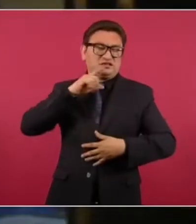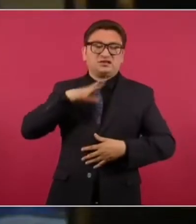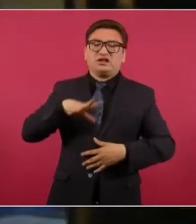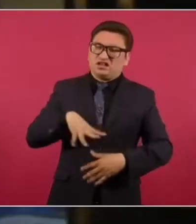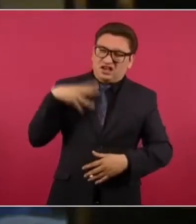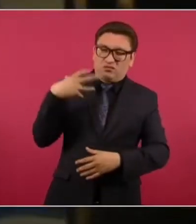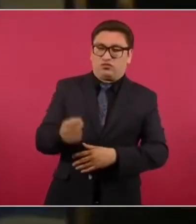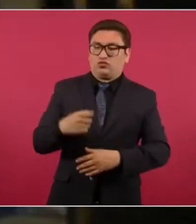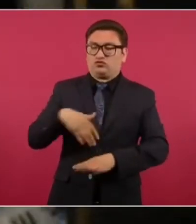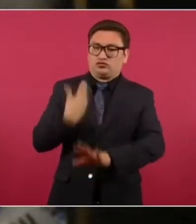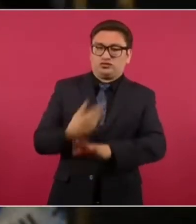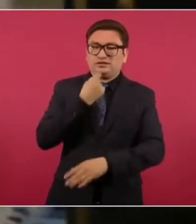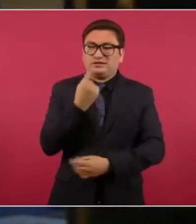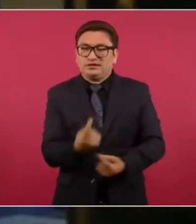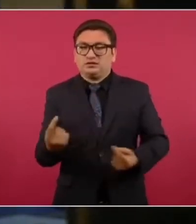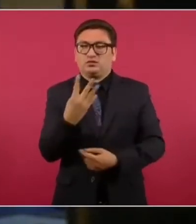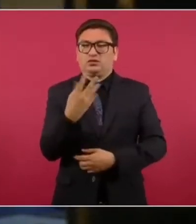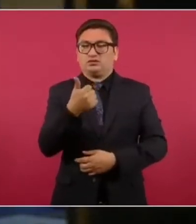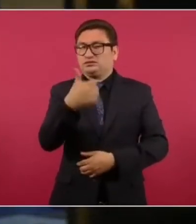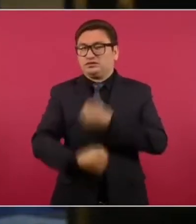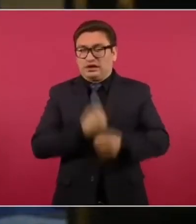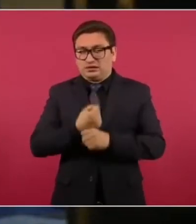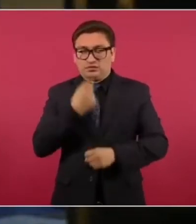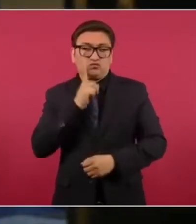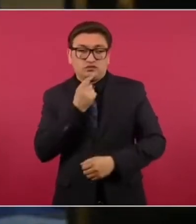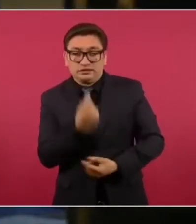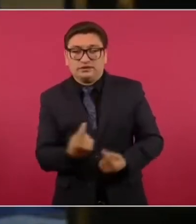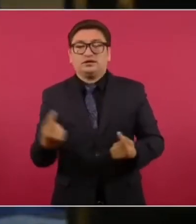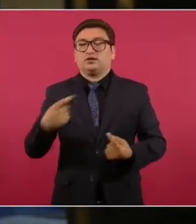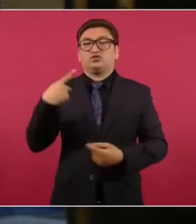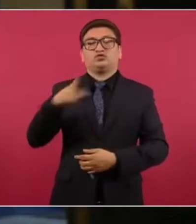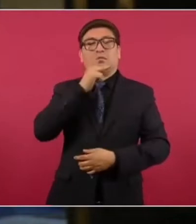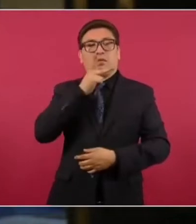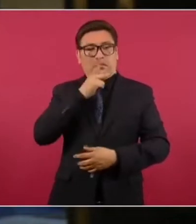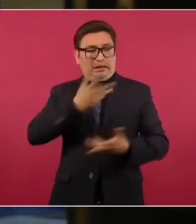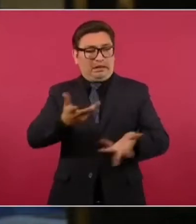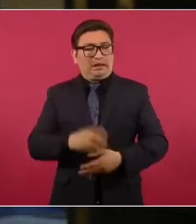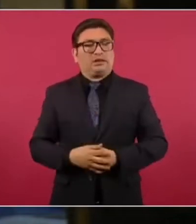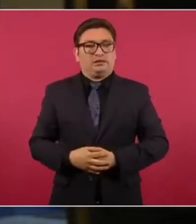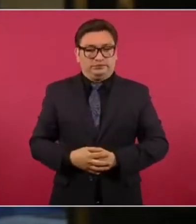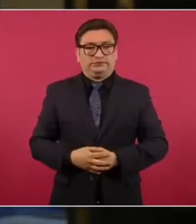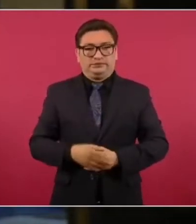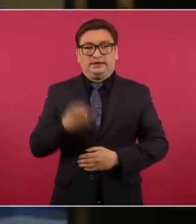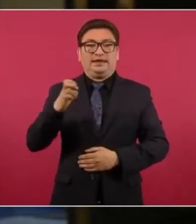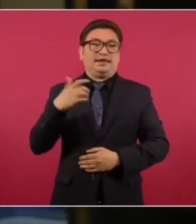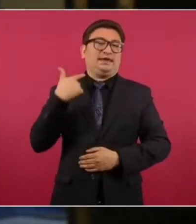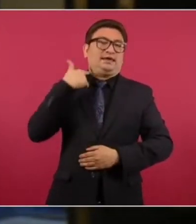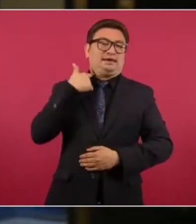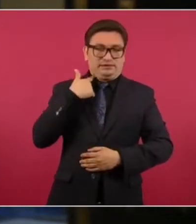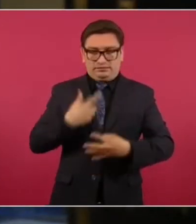en agravio de dos pequeñas niñas de 4 y 6 años de edad por parte de su propio padre. El exmagistrado